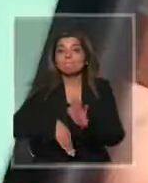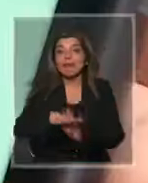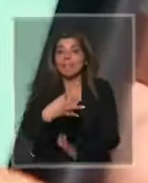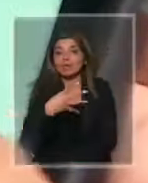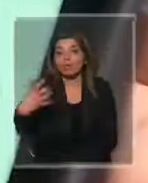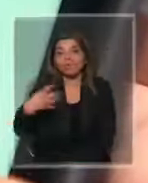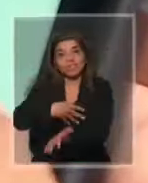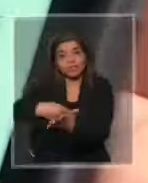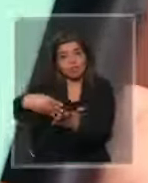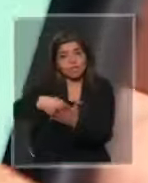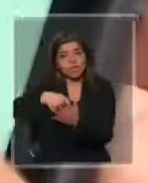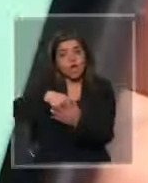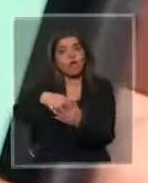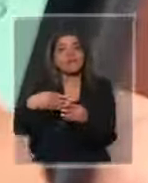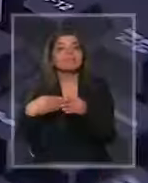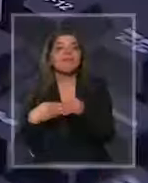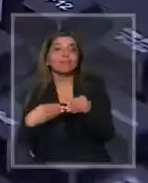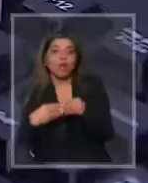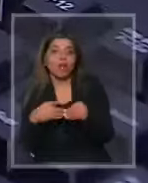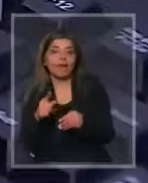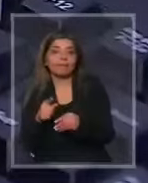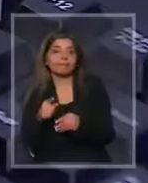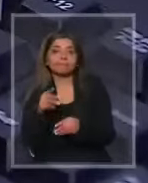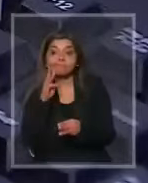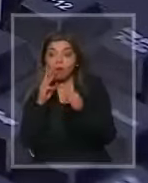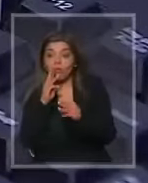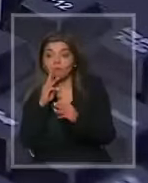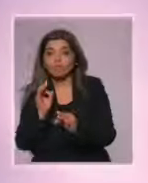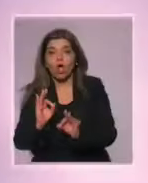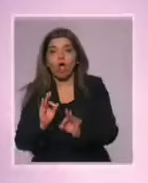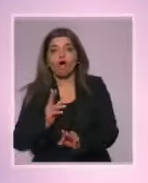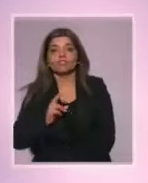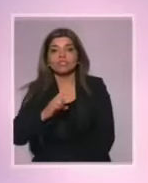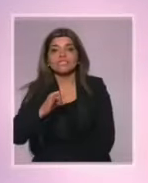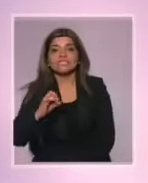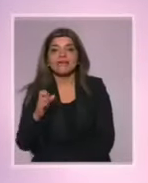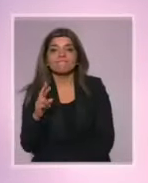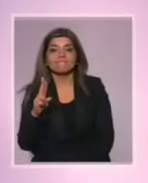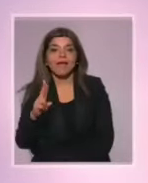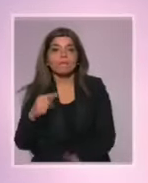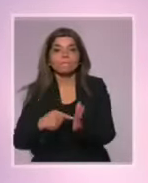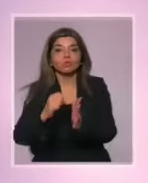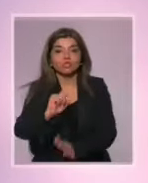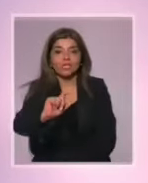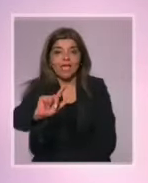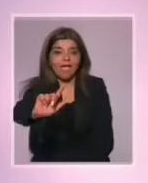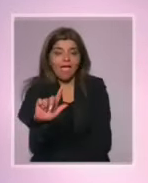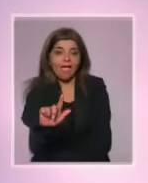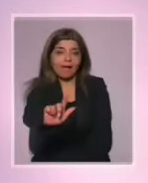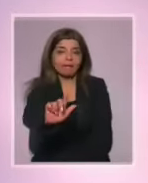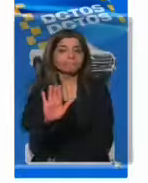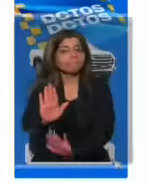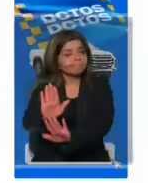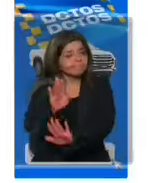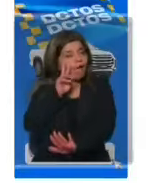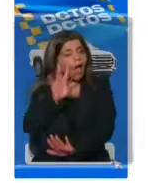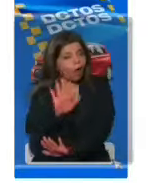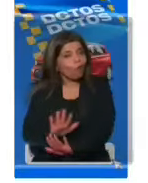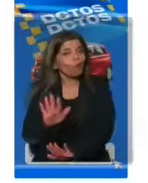millones de dólares Ingresar a través de la web oficial cyber.cl para evitar problemas